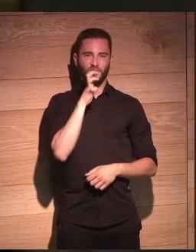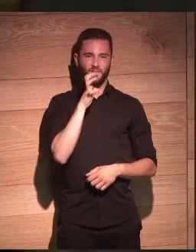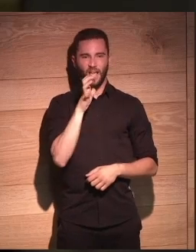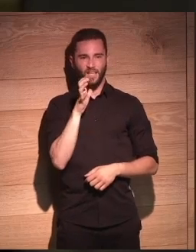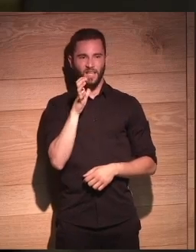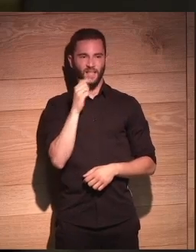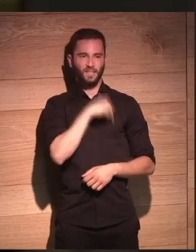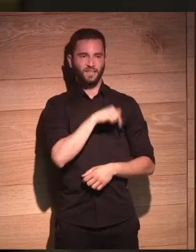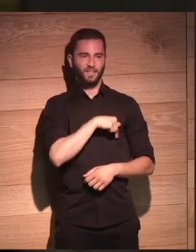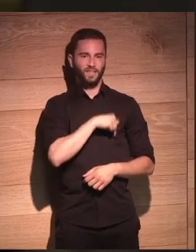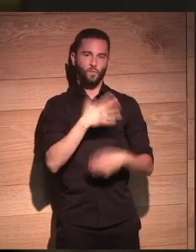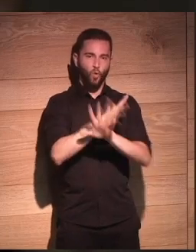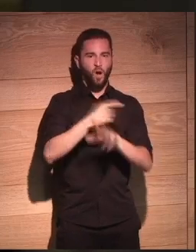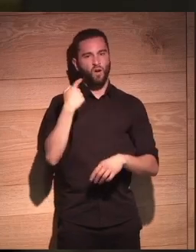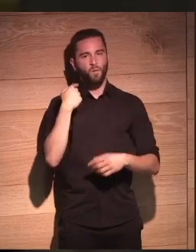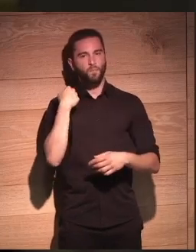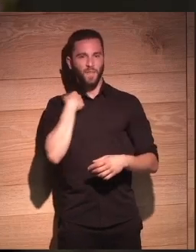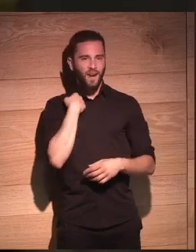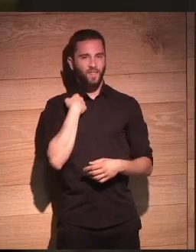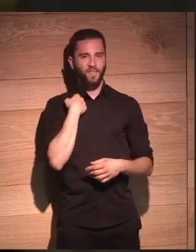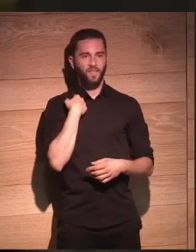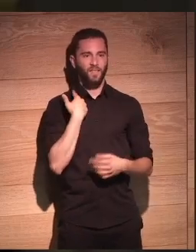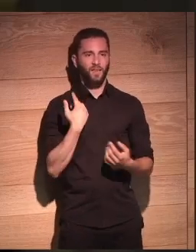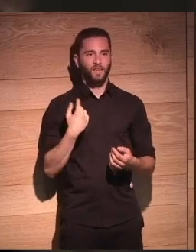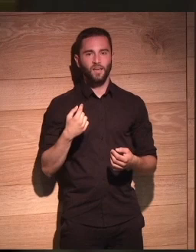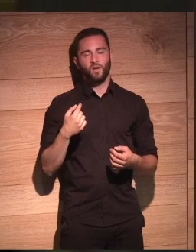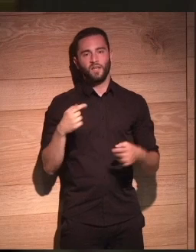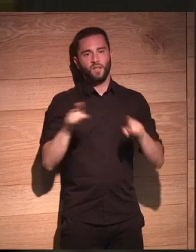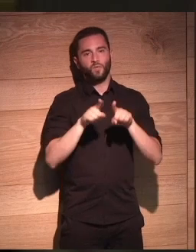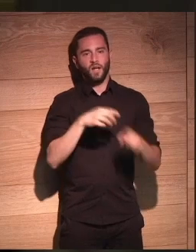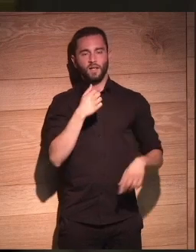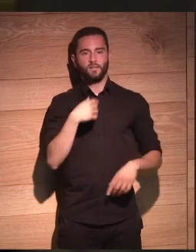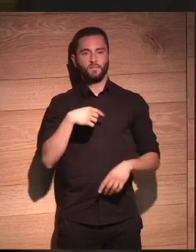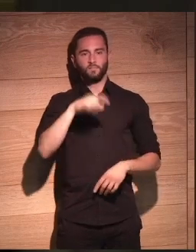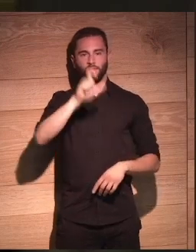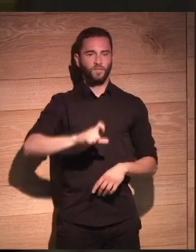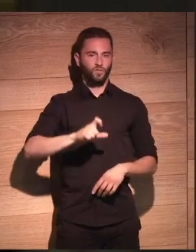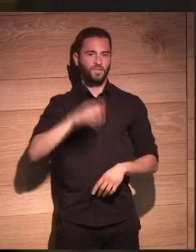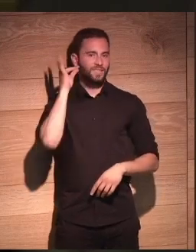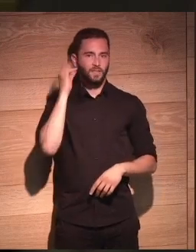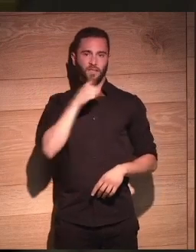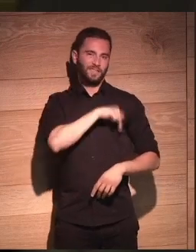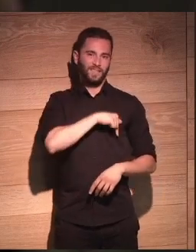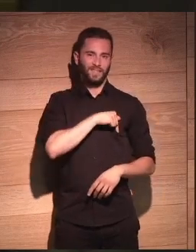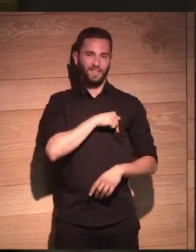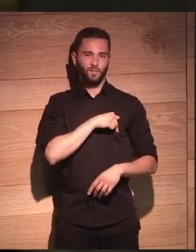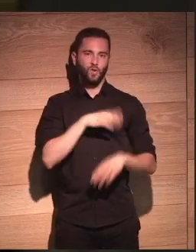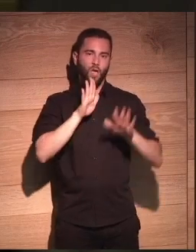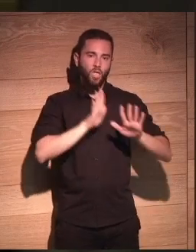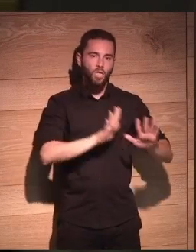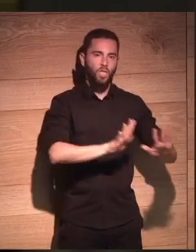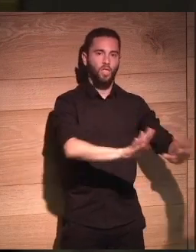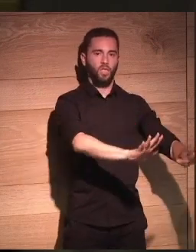juego o que está? Sí, que se ve ella fuera de juego, que no la atienden, o una de estas personas que están solas en su casa, sí, que están un poco